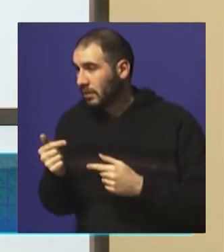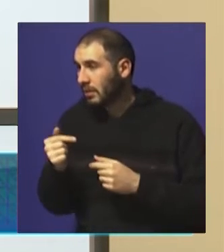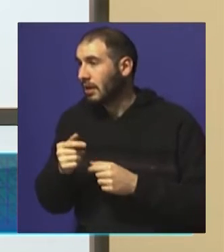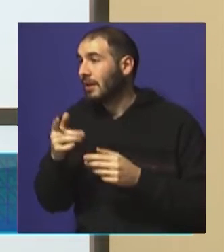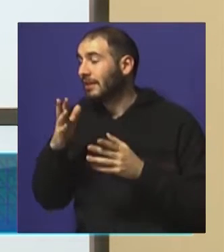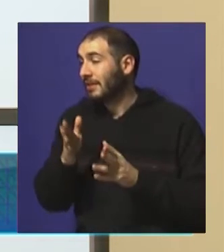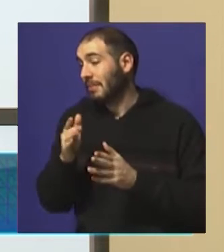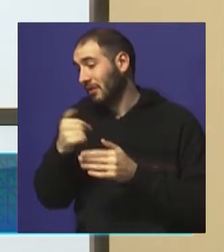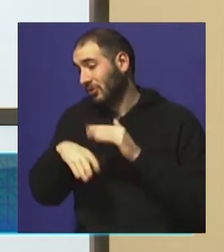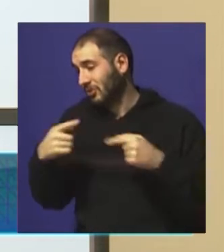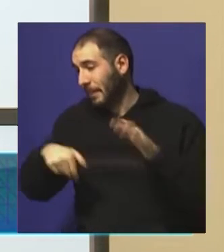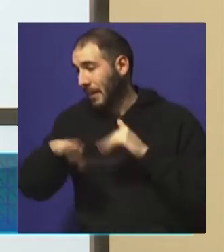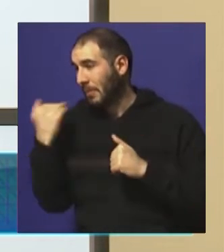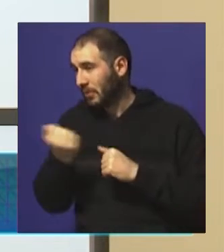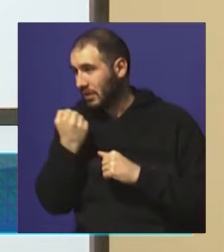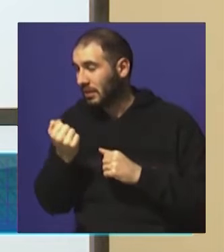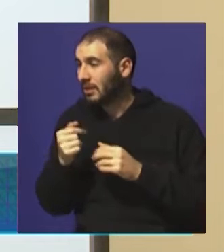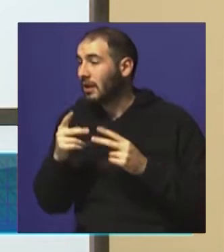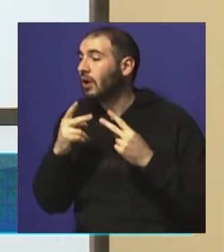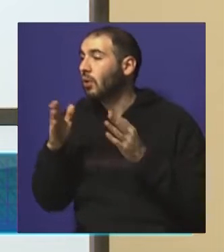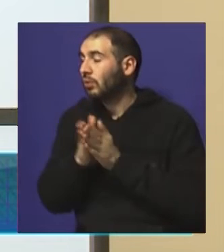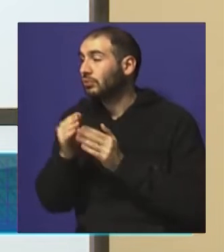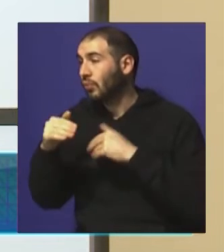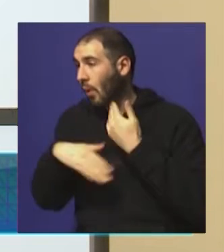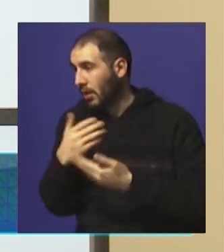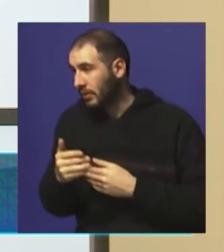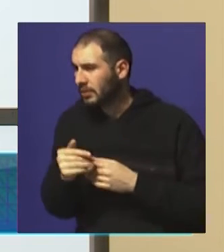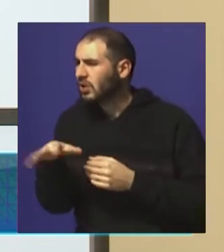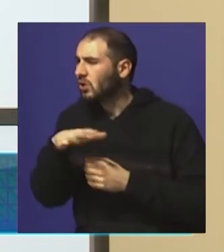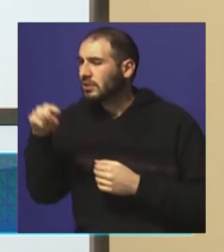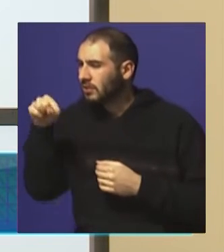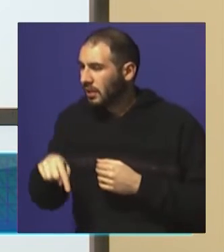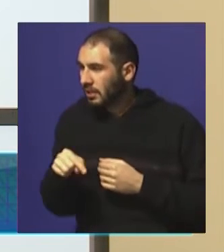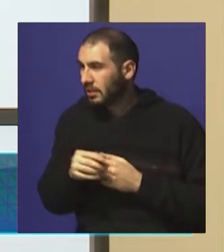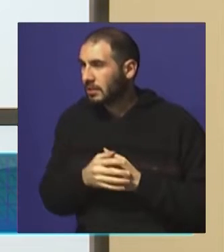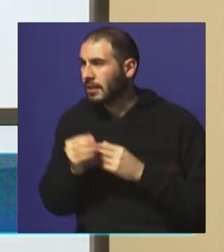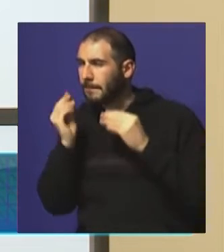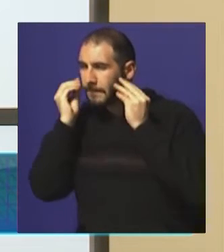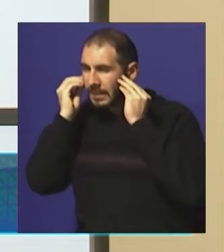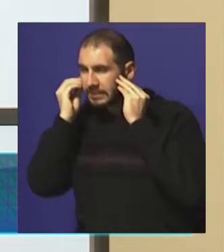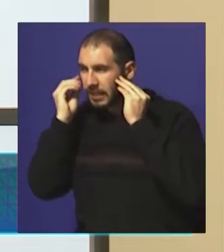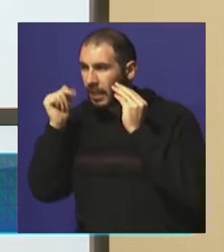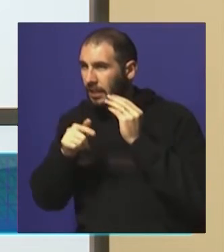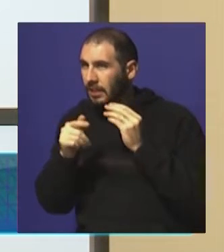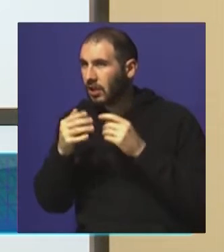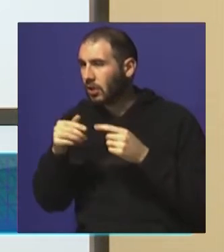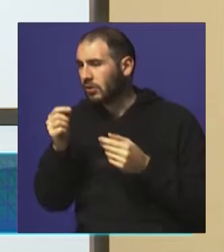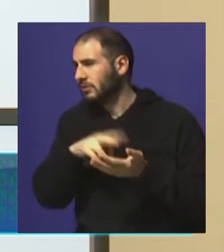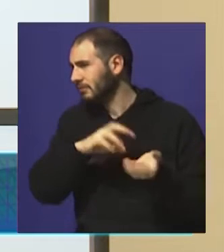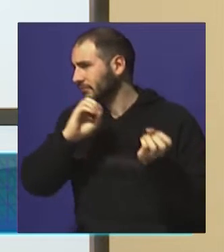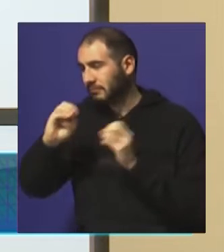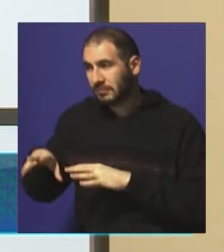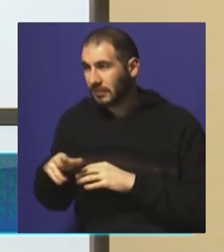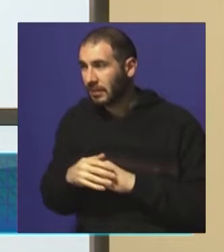partes elementales de la premiación con los jugadores. Entonces, en ese contexto es un Leo que saca los pies del plato, de alguna